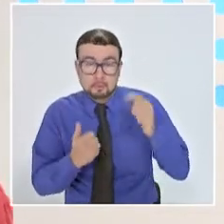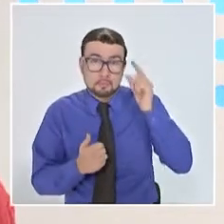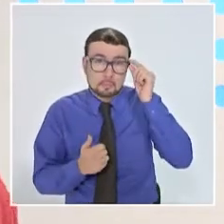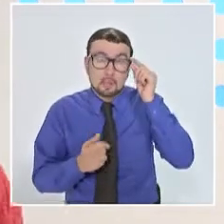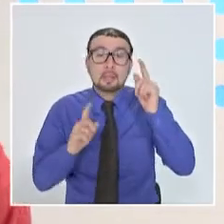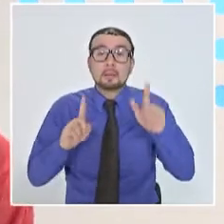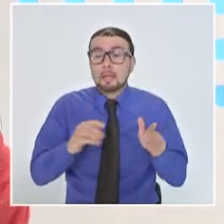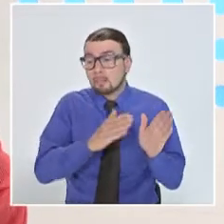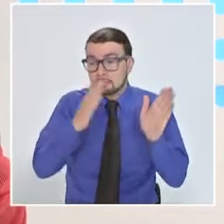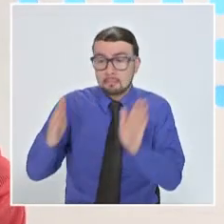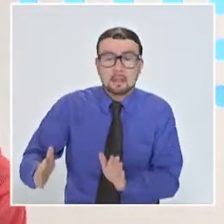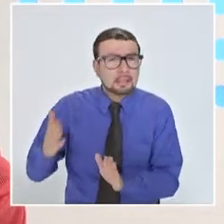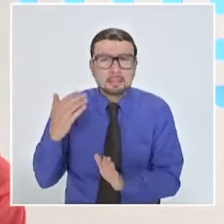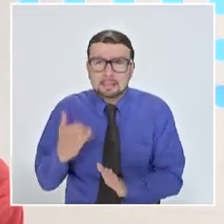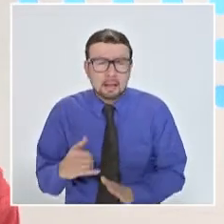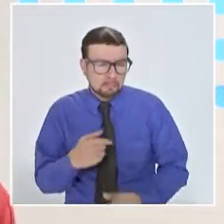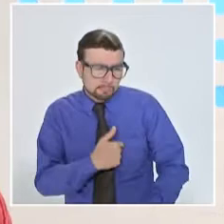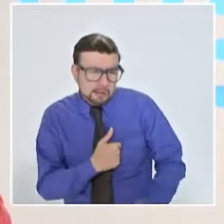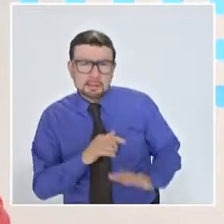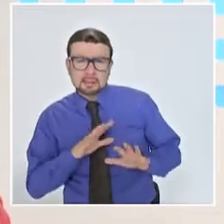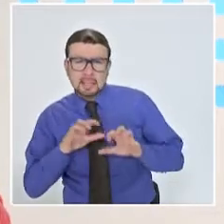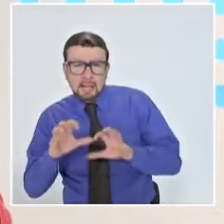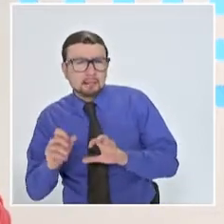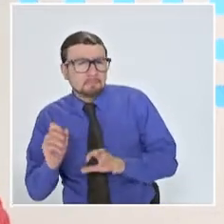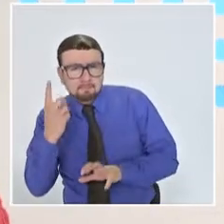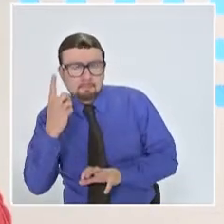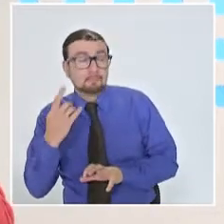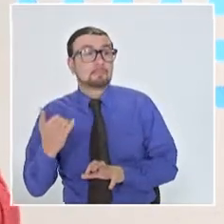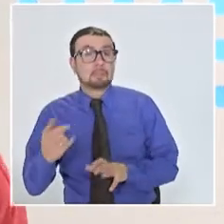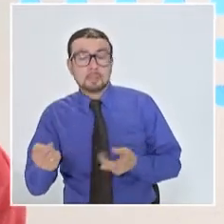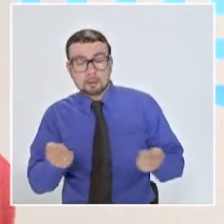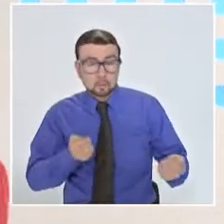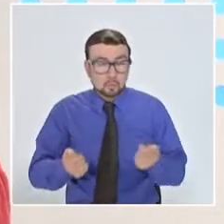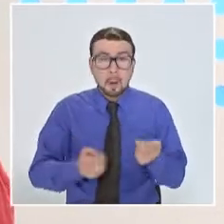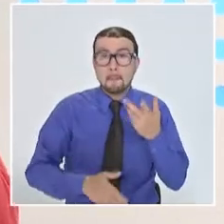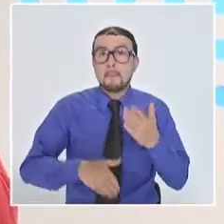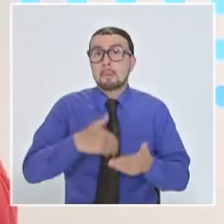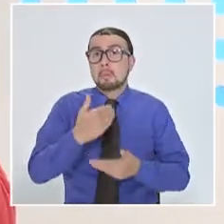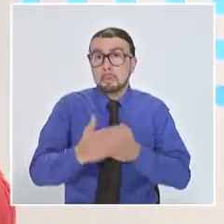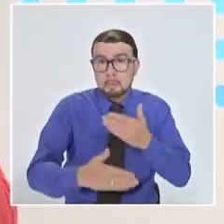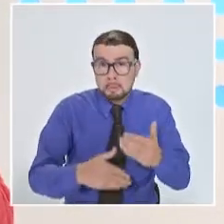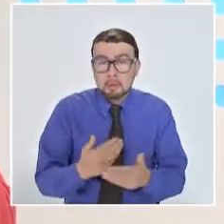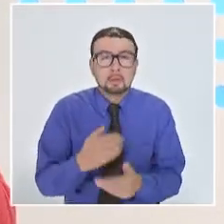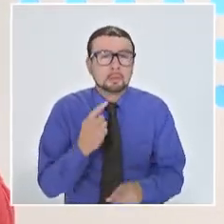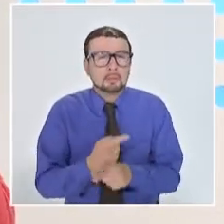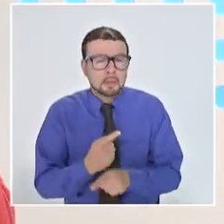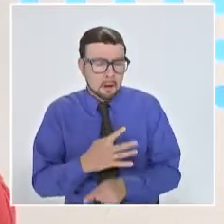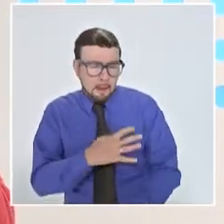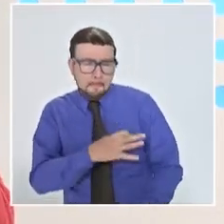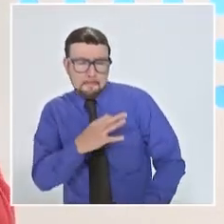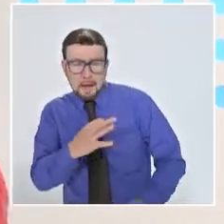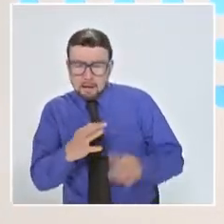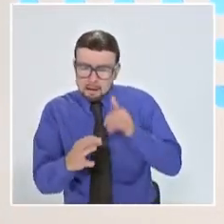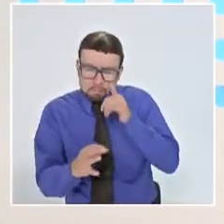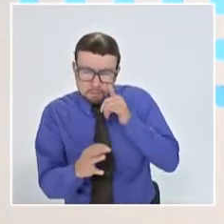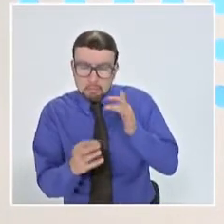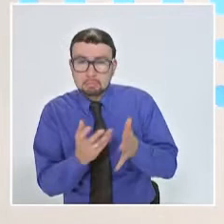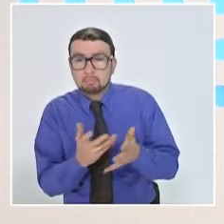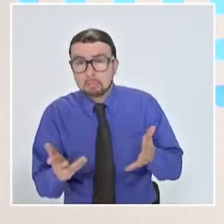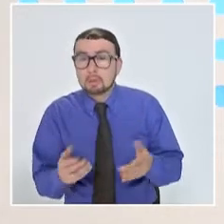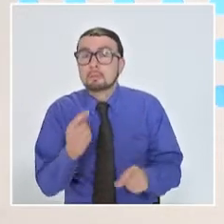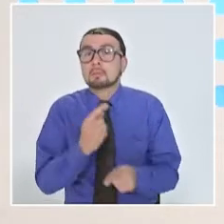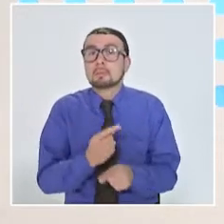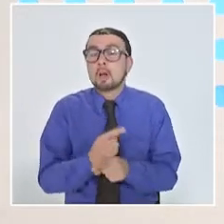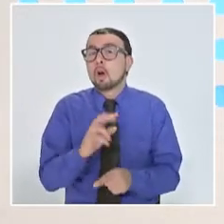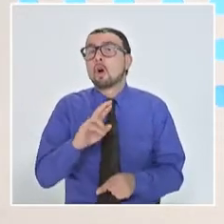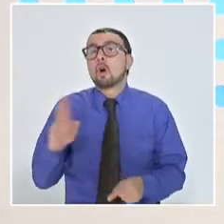finalmente cuando ya se encuentran lesiones, pues ya hay que hacer ciertos procedimientos para tomar muestras de esas lesiones y pasarlas a otro